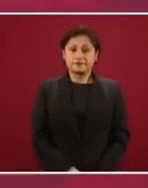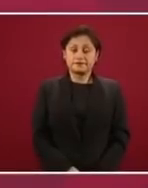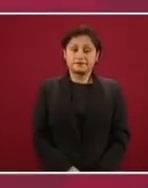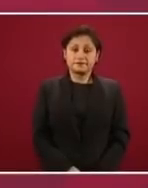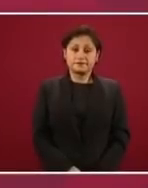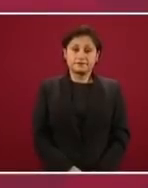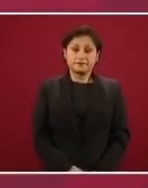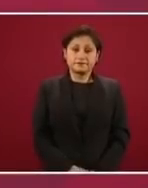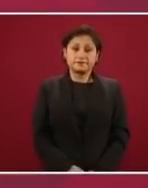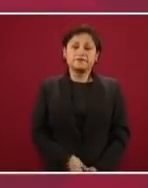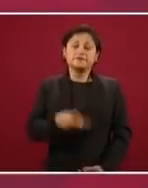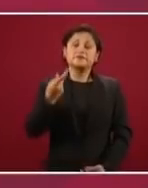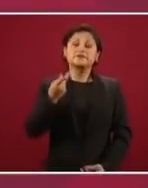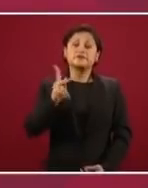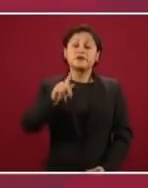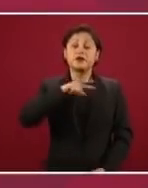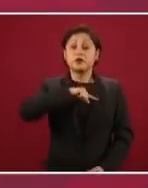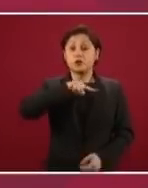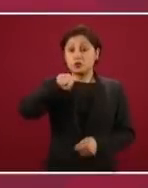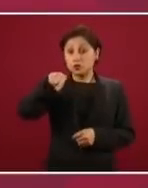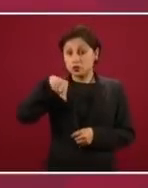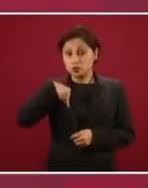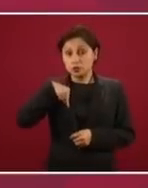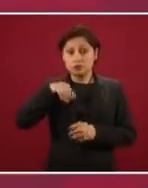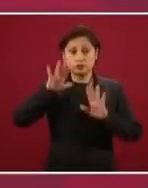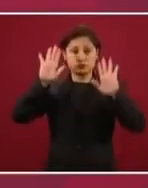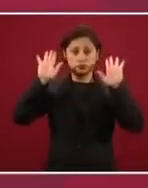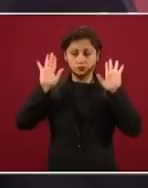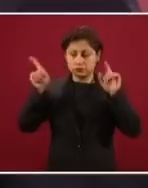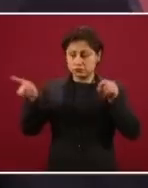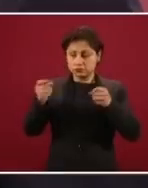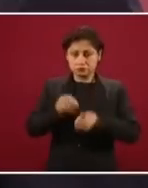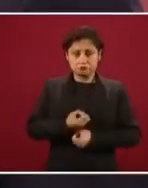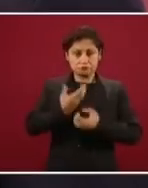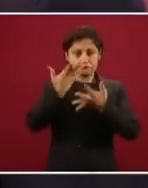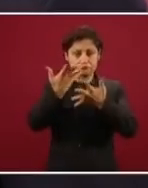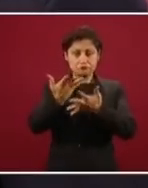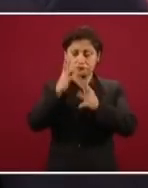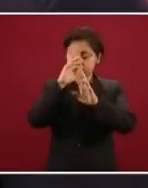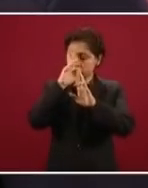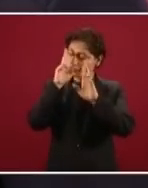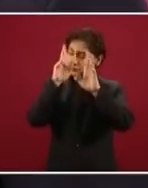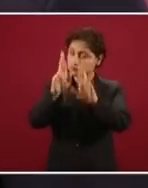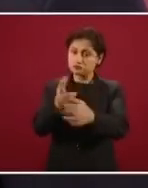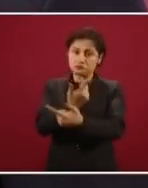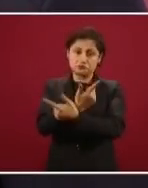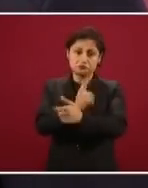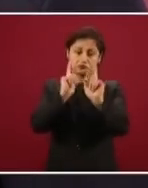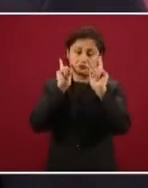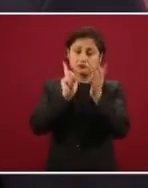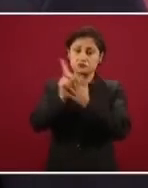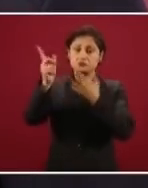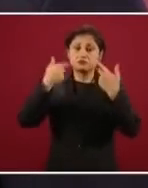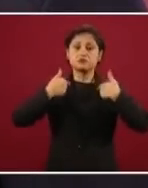somos respetuosos de la libertad de expresión y de los derechos humanos